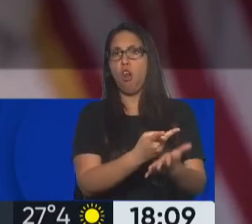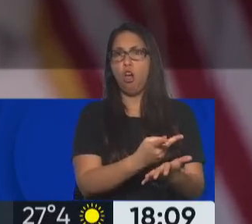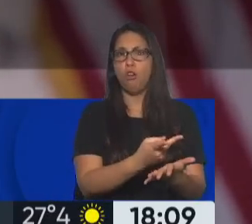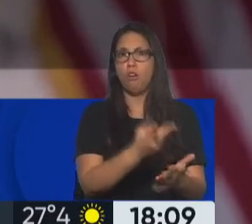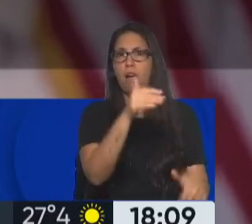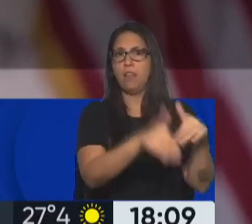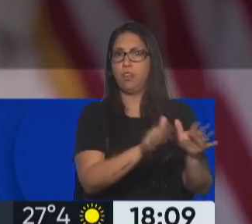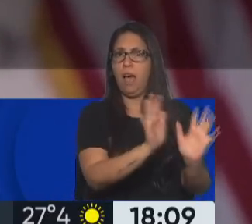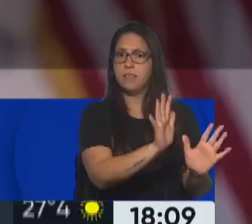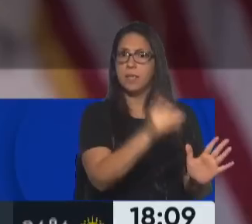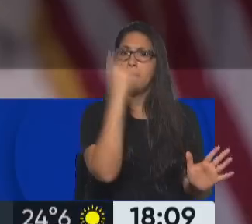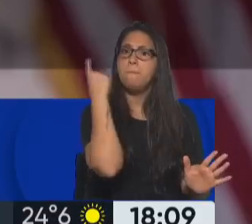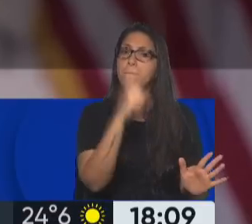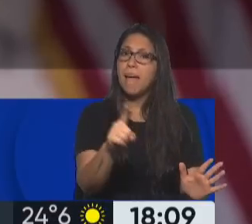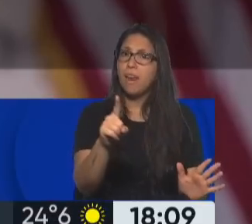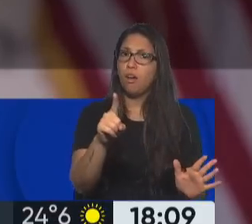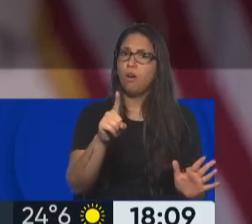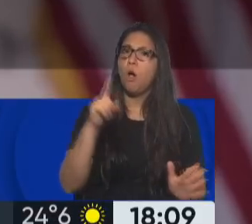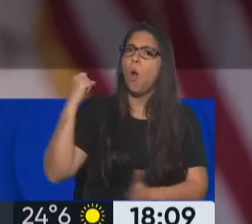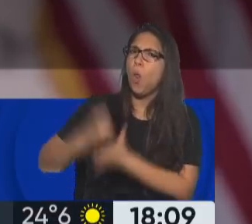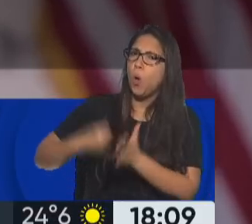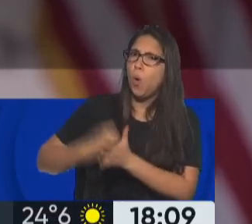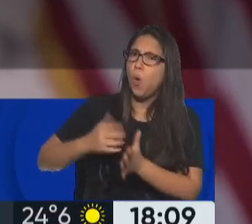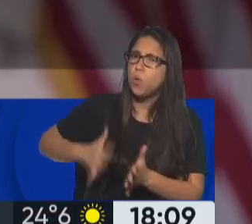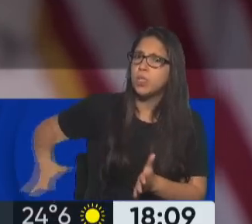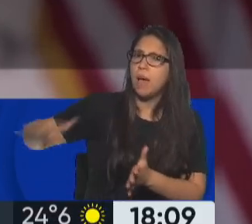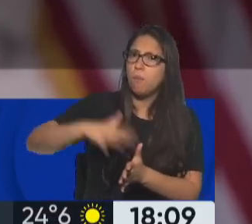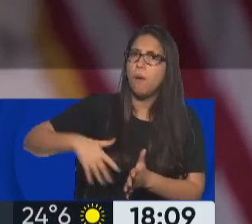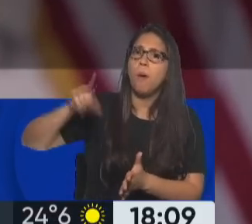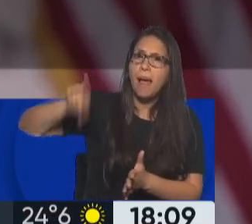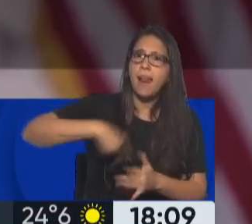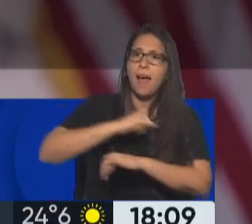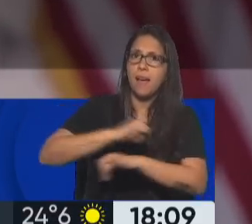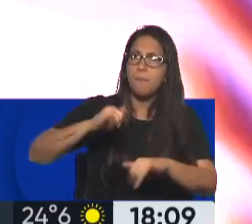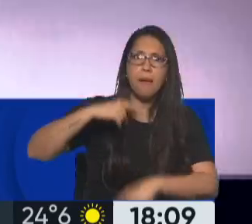not concede the fight that fueled this campaign.